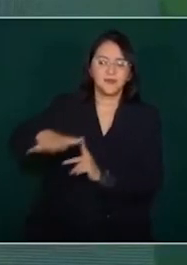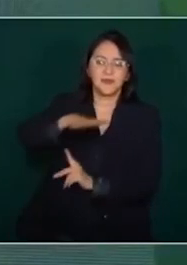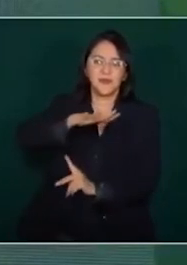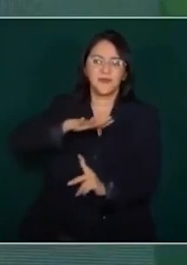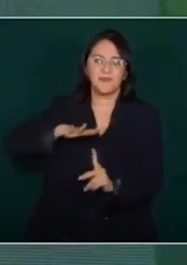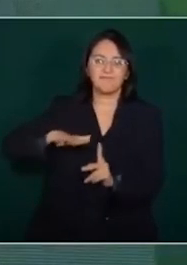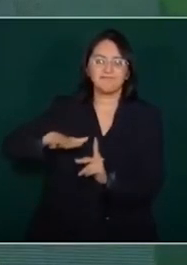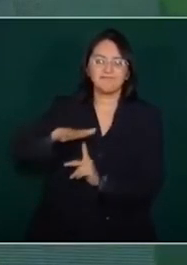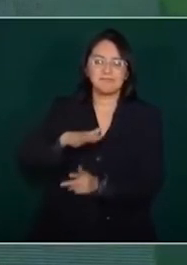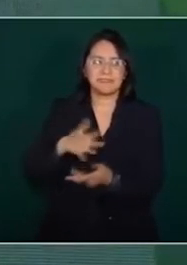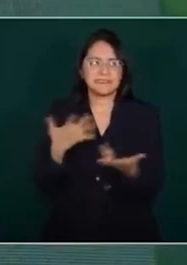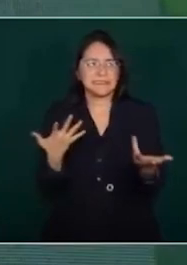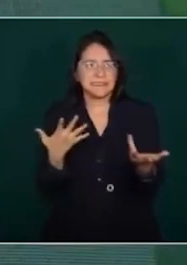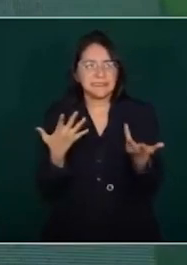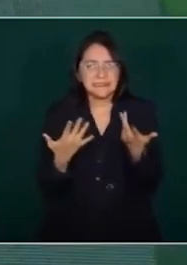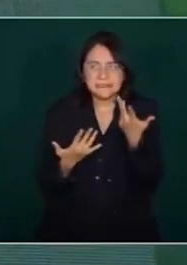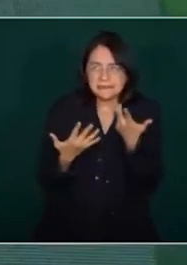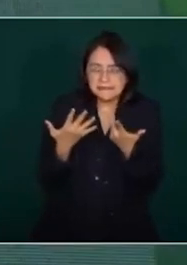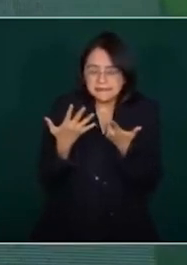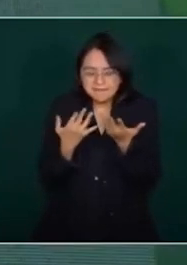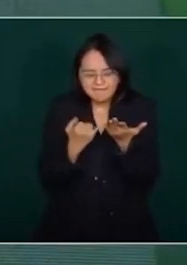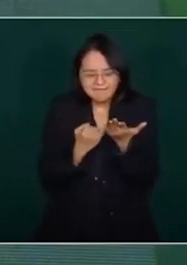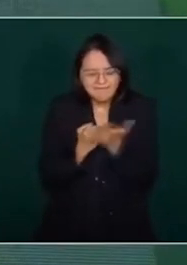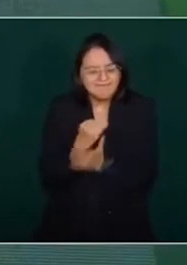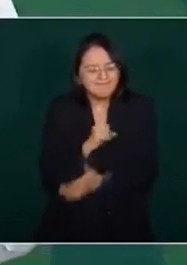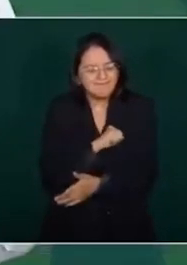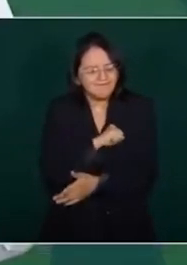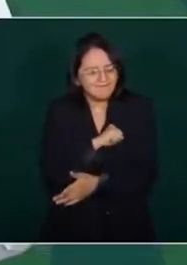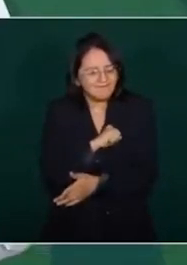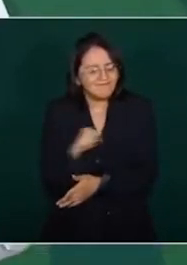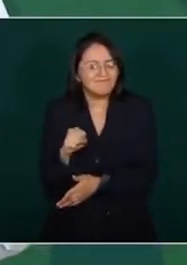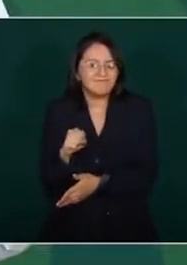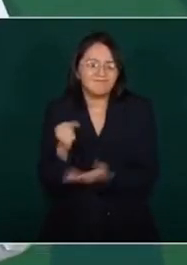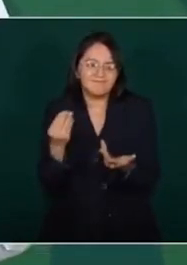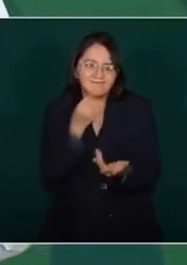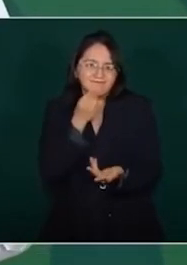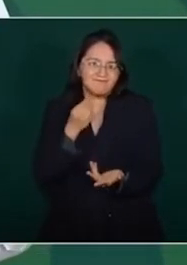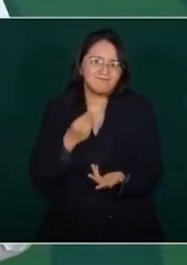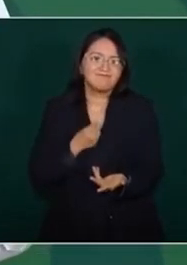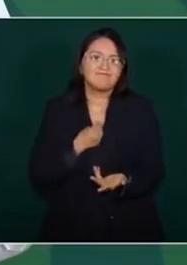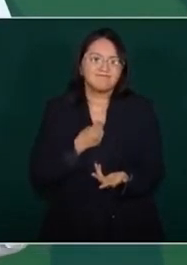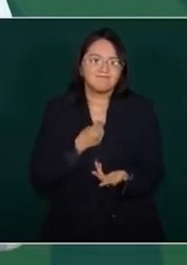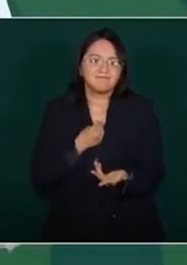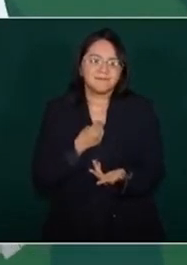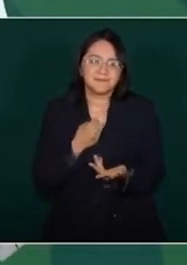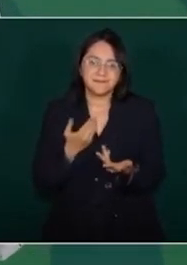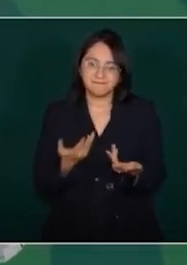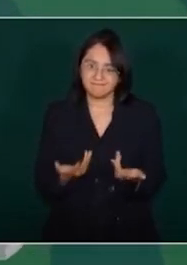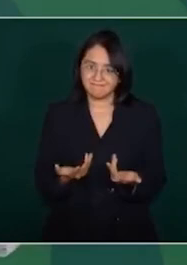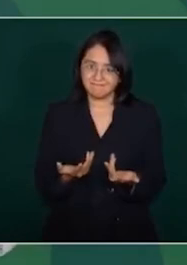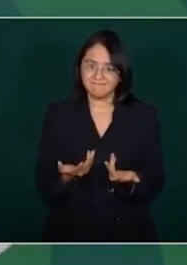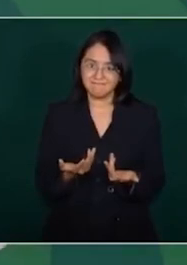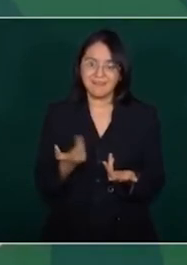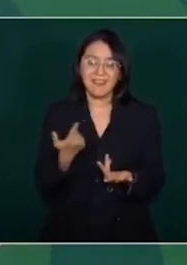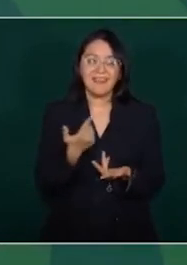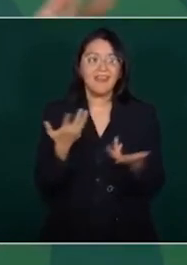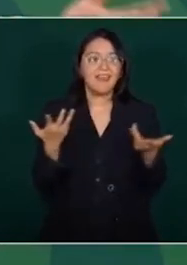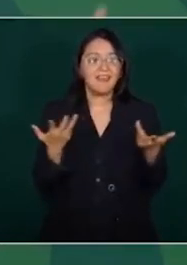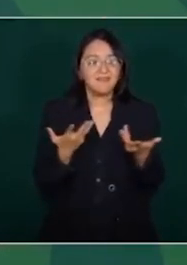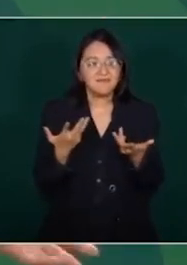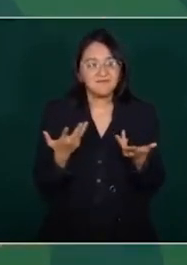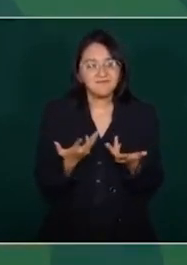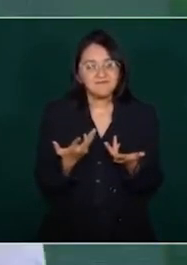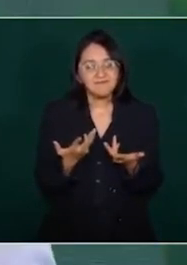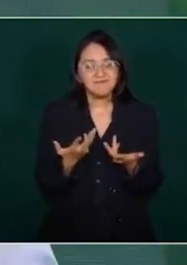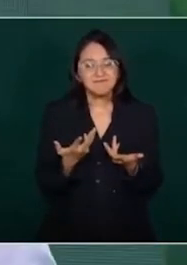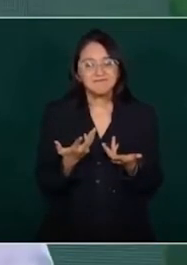que llevan a algunos a tomar el camino de las conductas antisociales. Entonces, ¿qué tenemos que hacer? ¿Cuál es